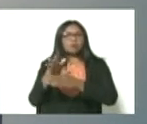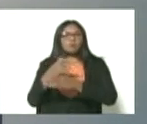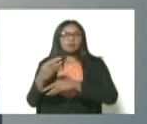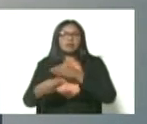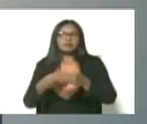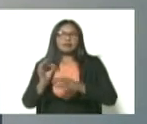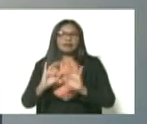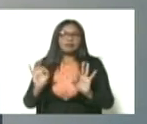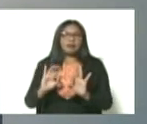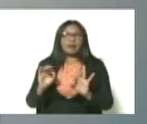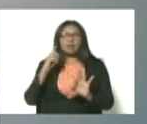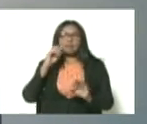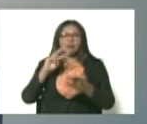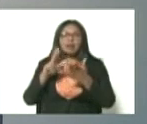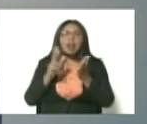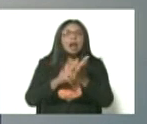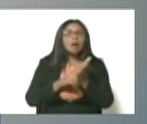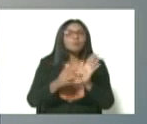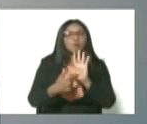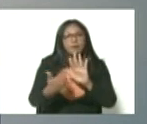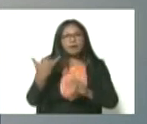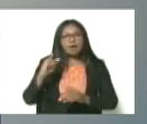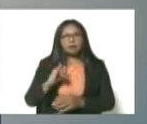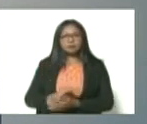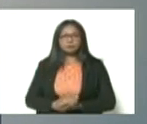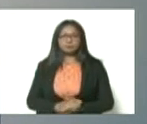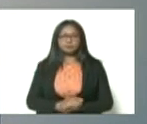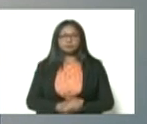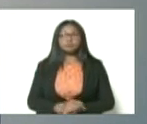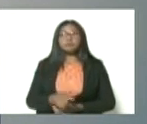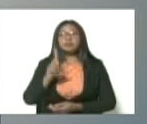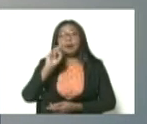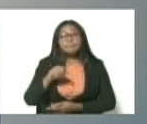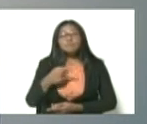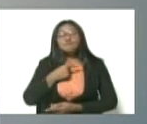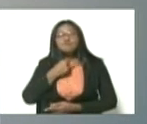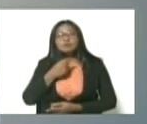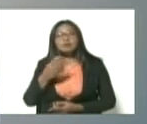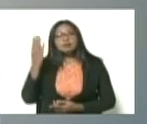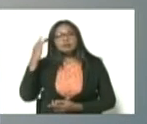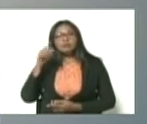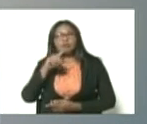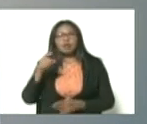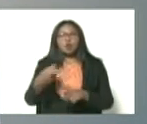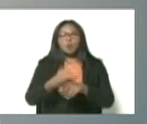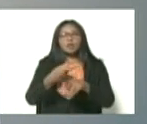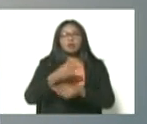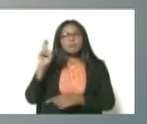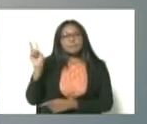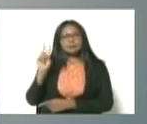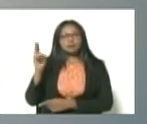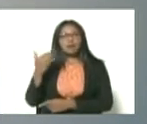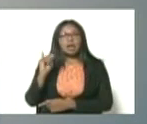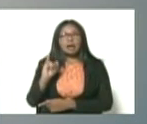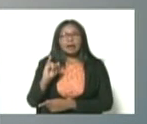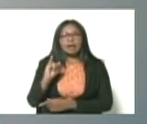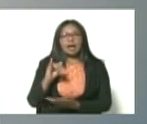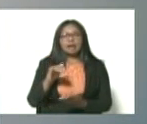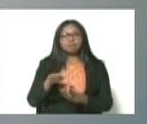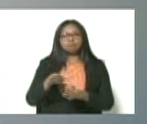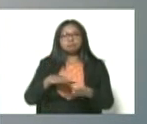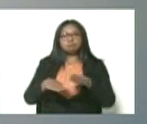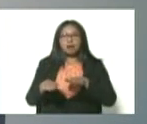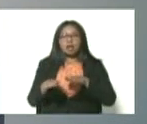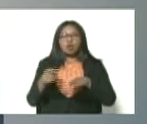acción en relación a estas pruebas. Y me gustaría también saber si considera el gobierno de Venezuela que hay un paso atrás de los